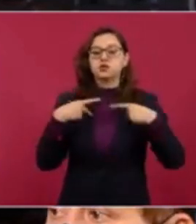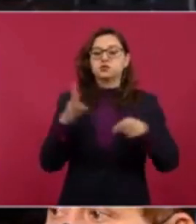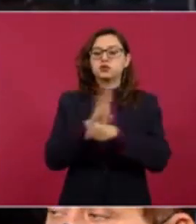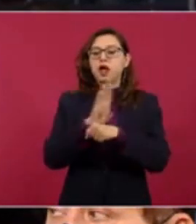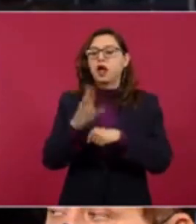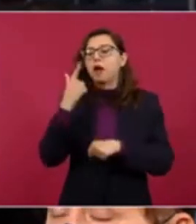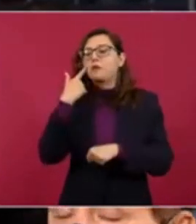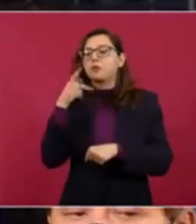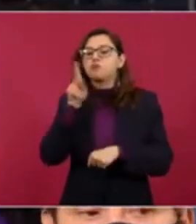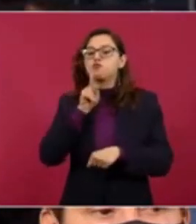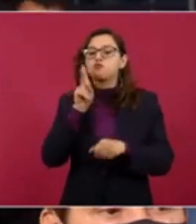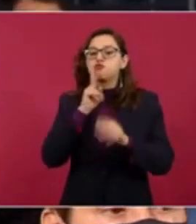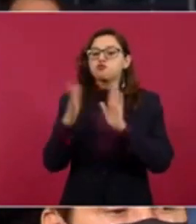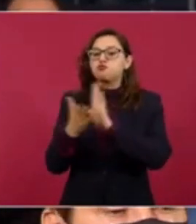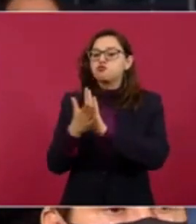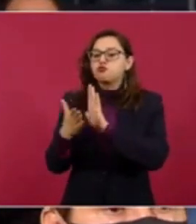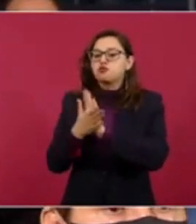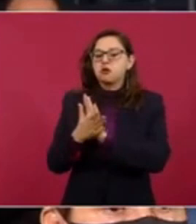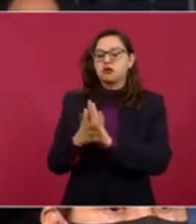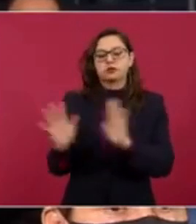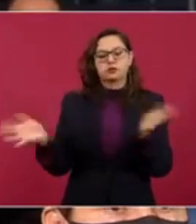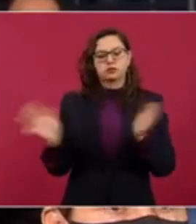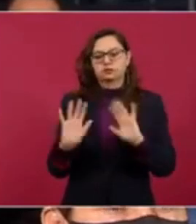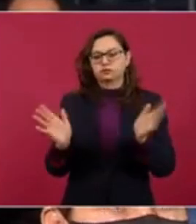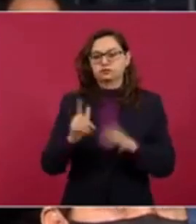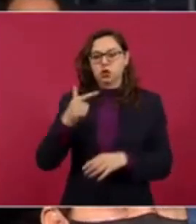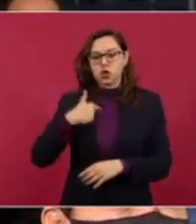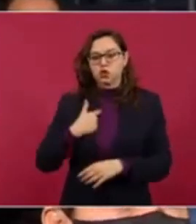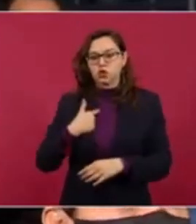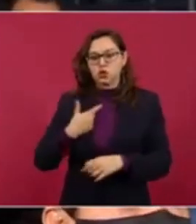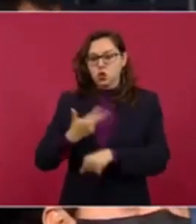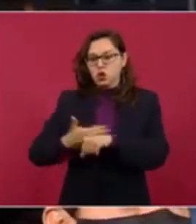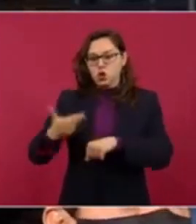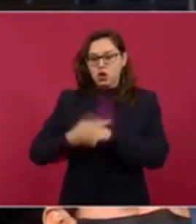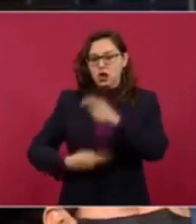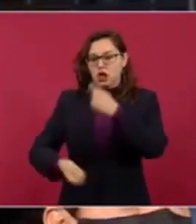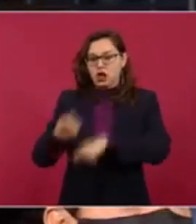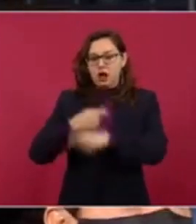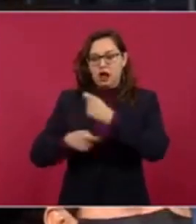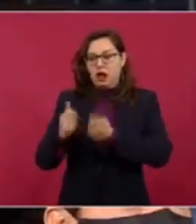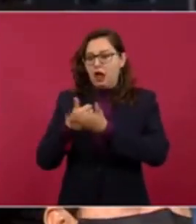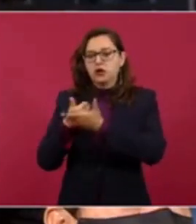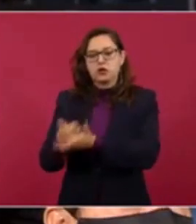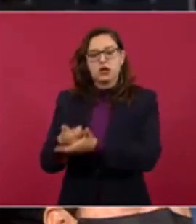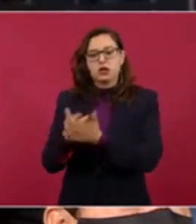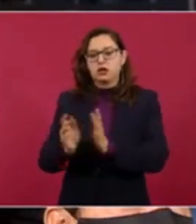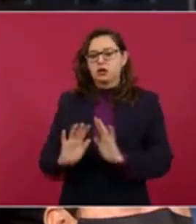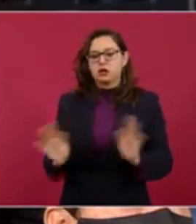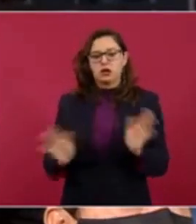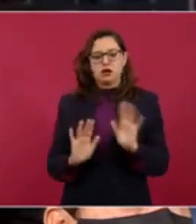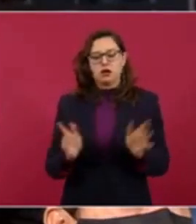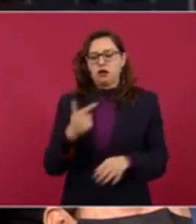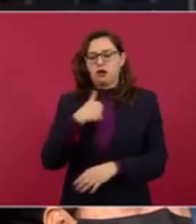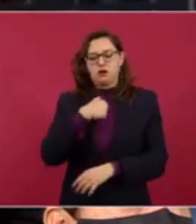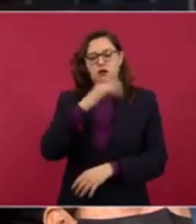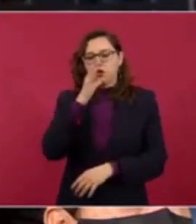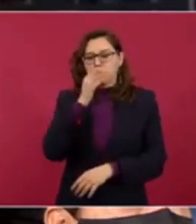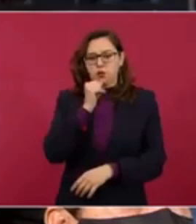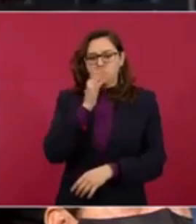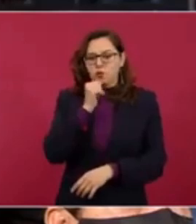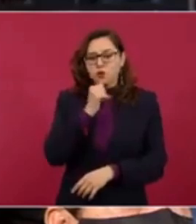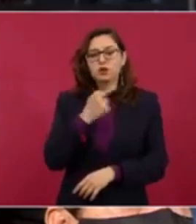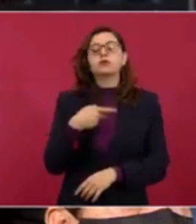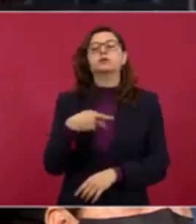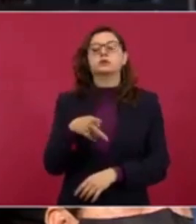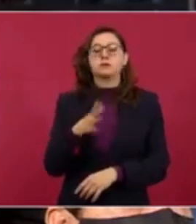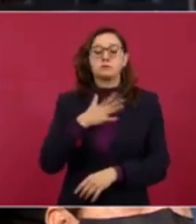decir que yo soy un intermediario. Yo no soy un intermediario en esto, presidente. Nunca he utilizado, y si usted revisa la